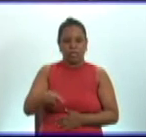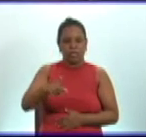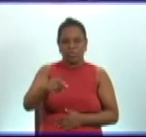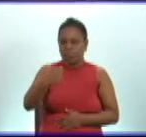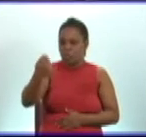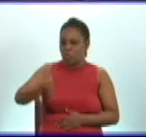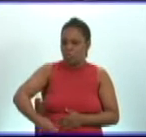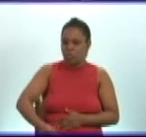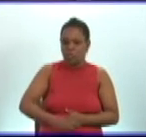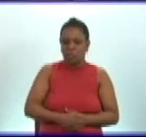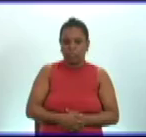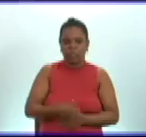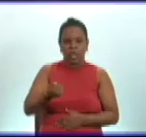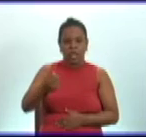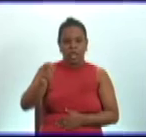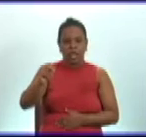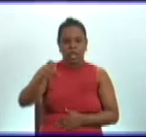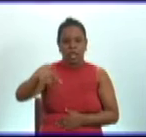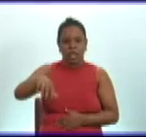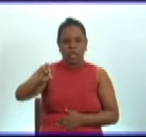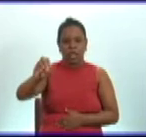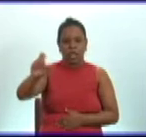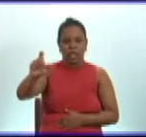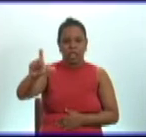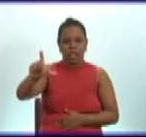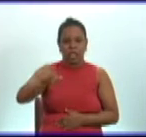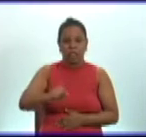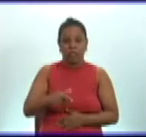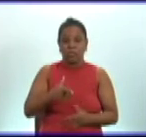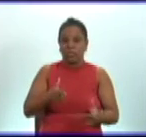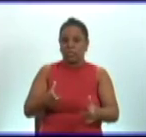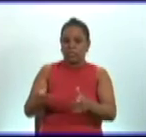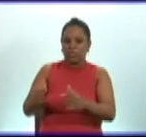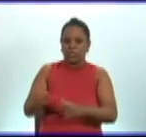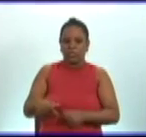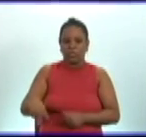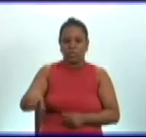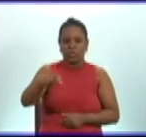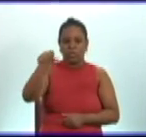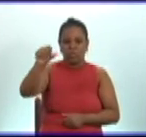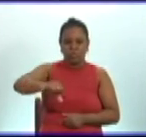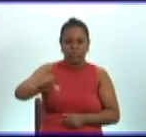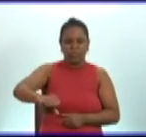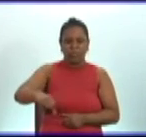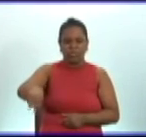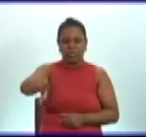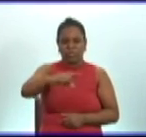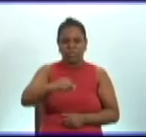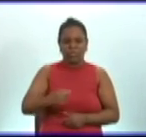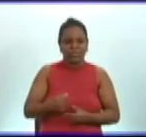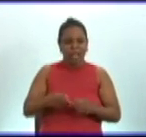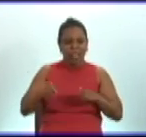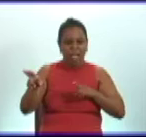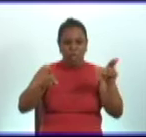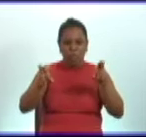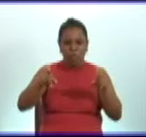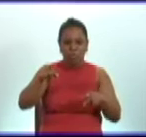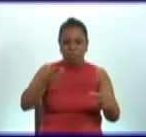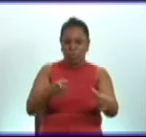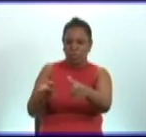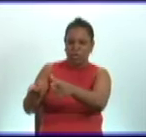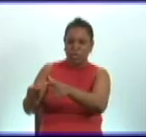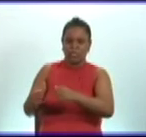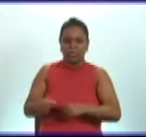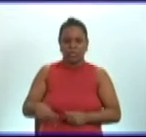Ángel Laborde. ¡Asesino! Esto es una injusticia, esto es un crimen y usted lo sabe. Usted está siendo cómplice de un asesinato, comisario.